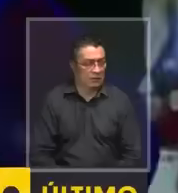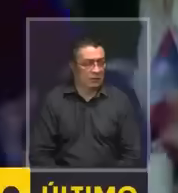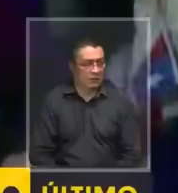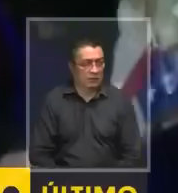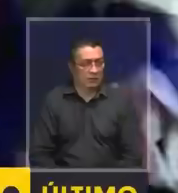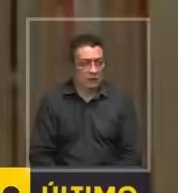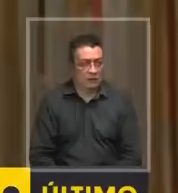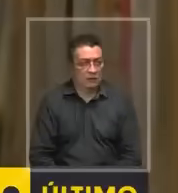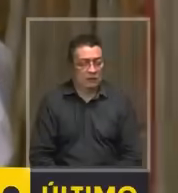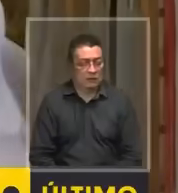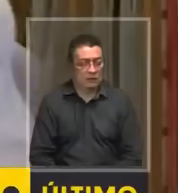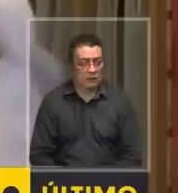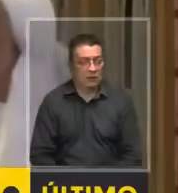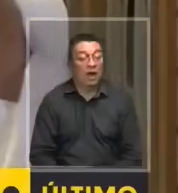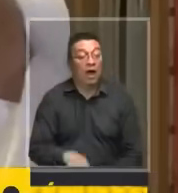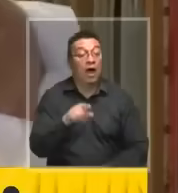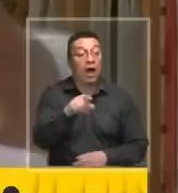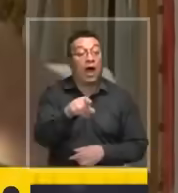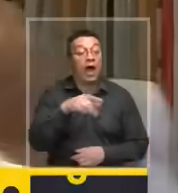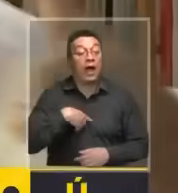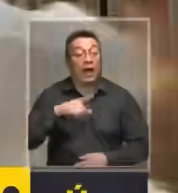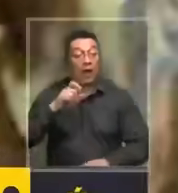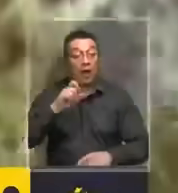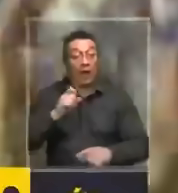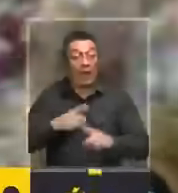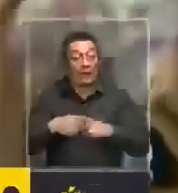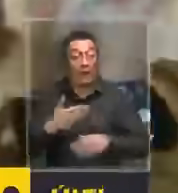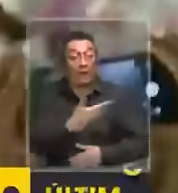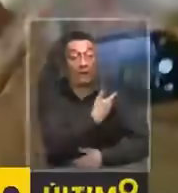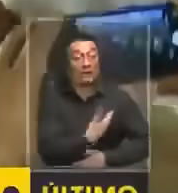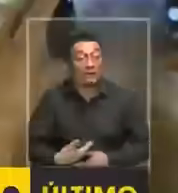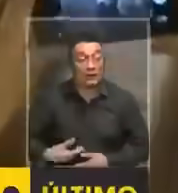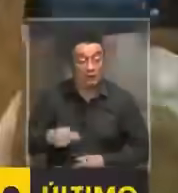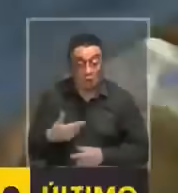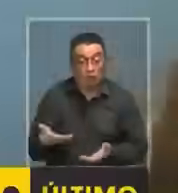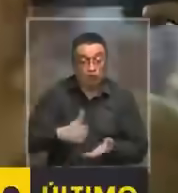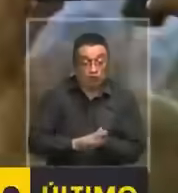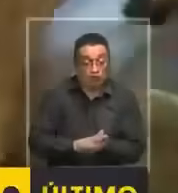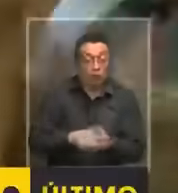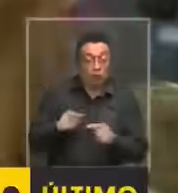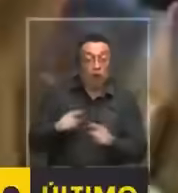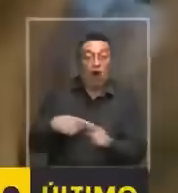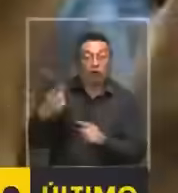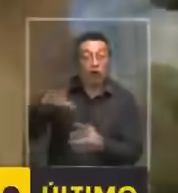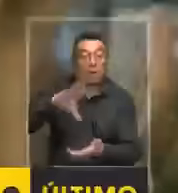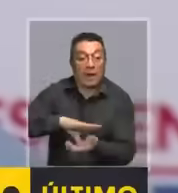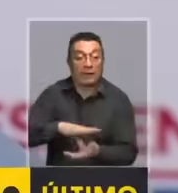La repentina muerte del exmandatario no solo impacta a Chile, también en el extranjero.